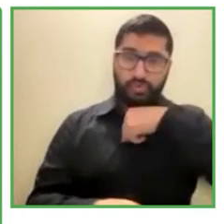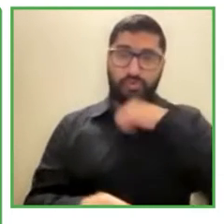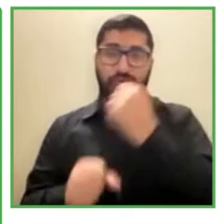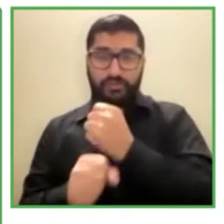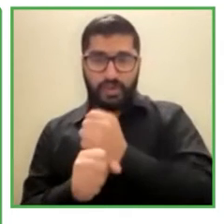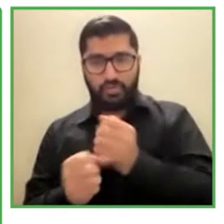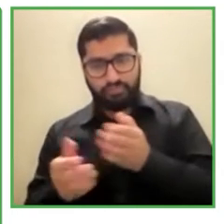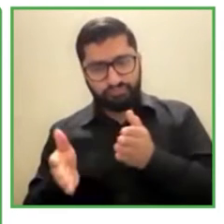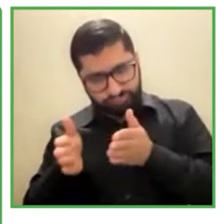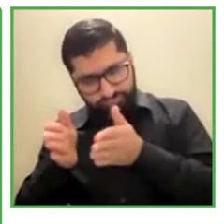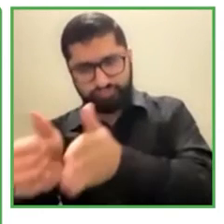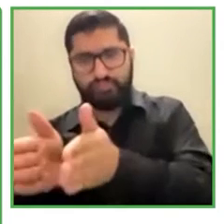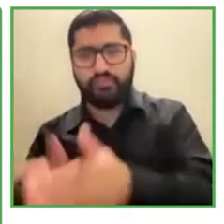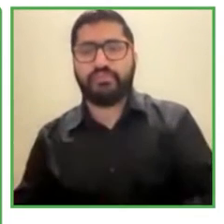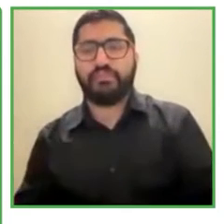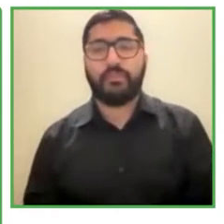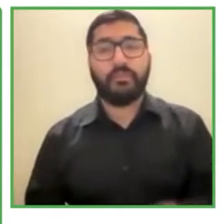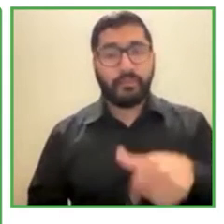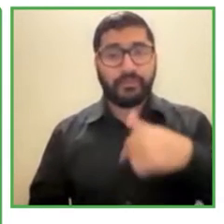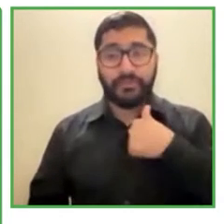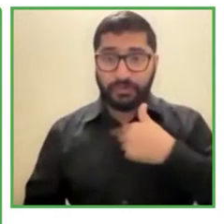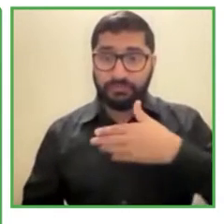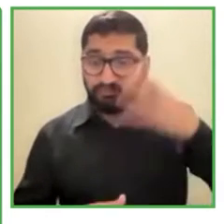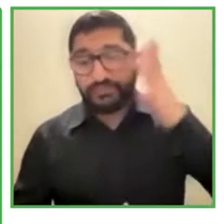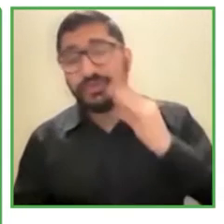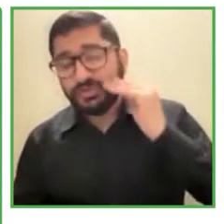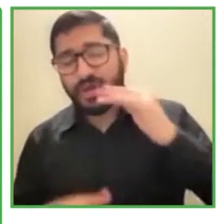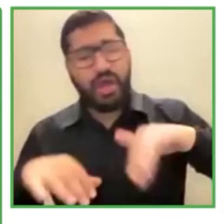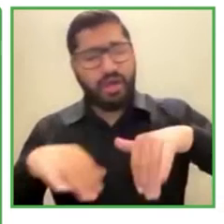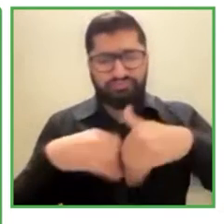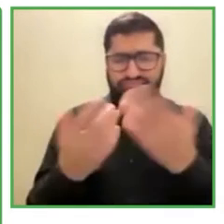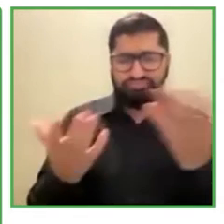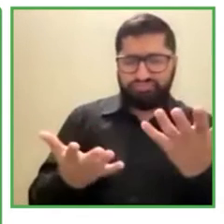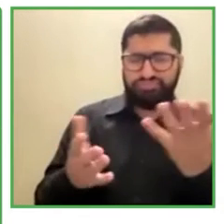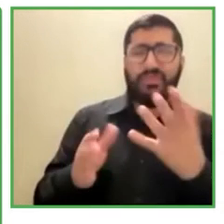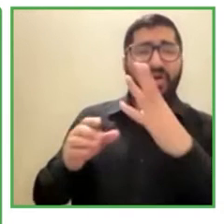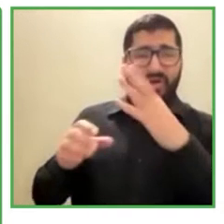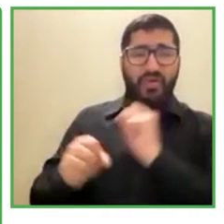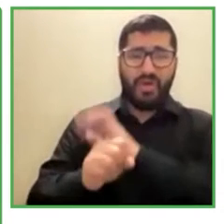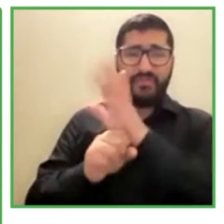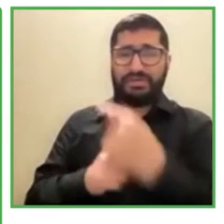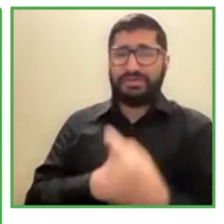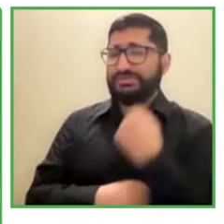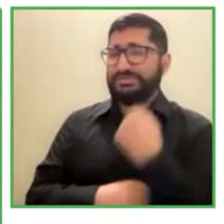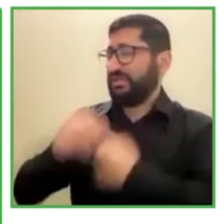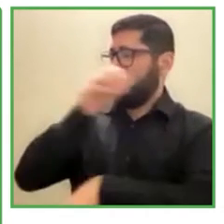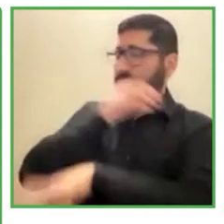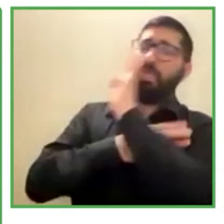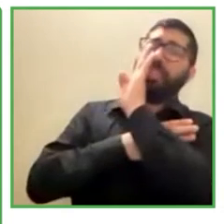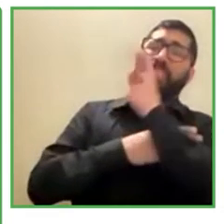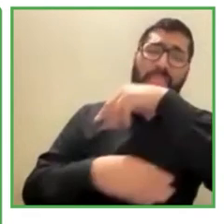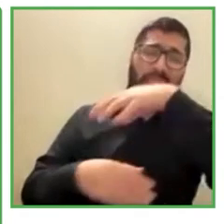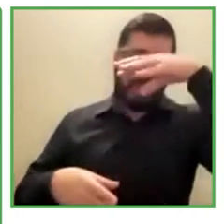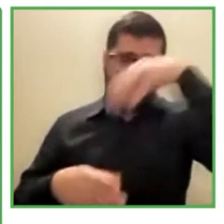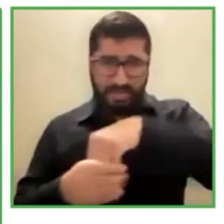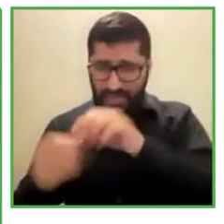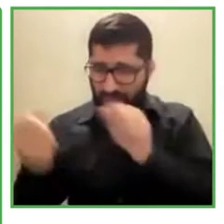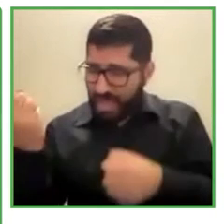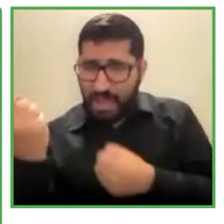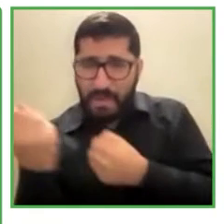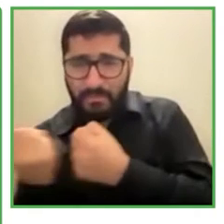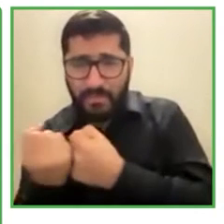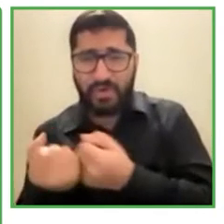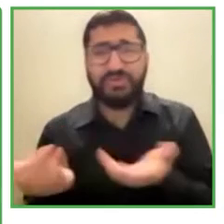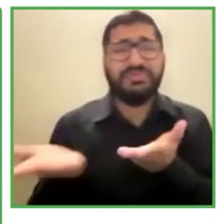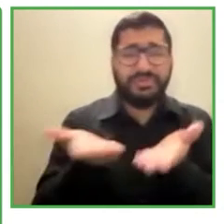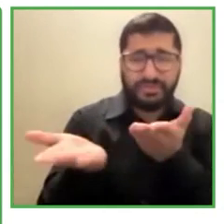tenemos nuestros servicios de apoyo al reclutamiento, donde analizamos los trabajos y tenemos servicios de accesibilidad. En primer